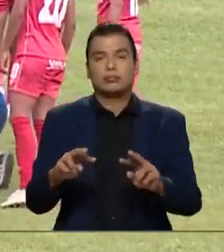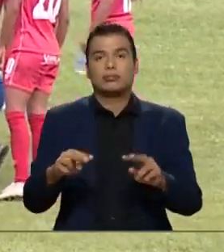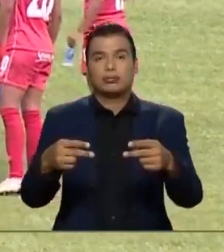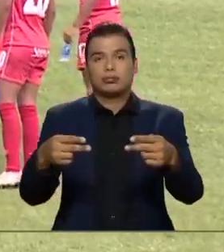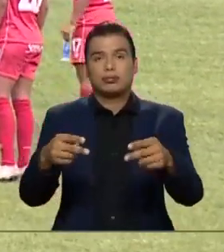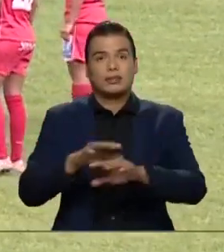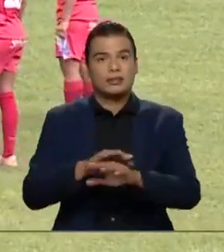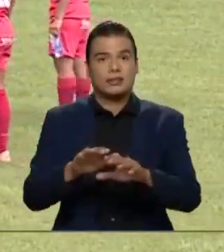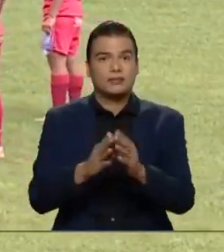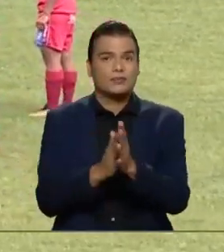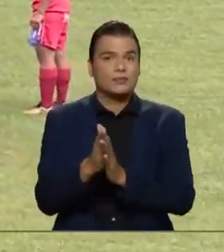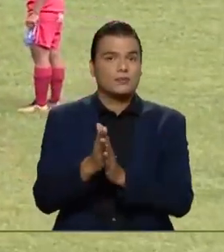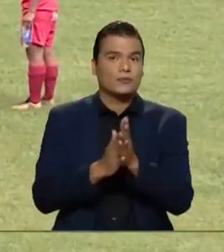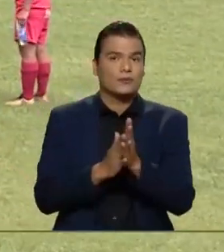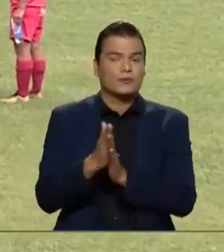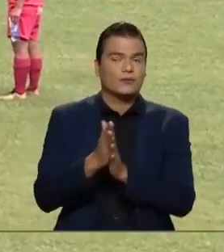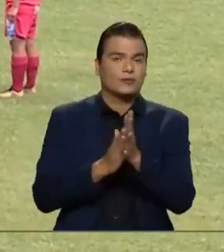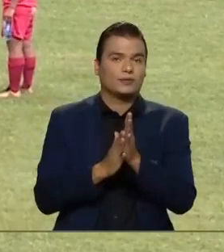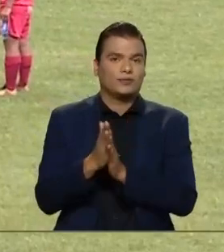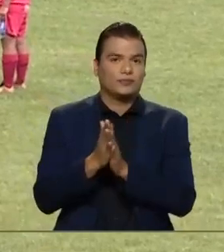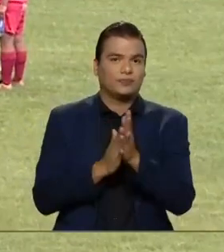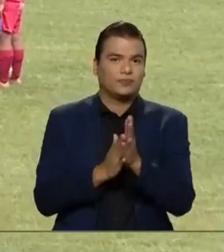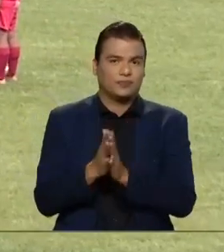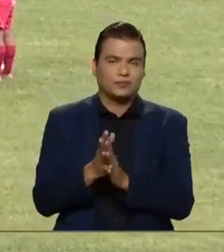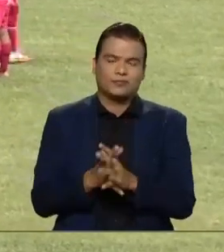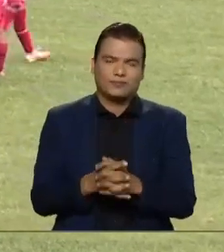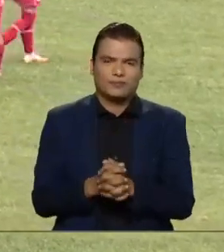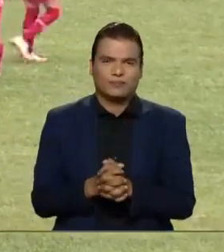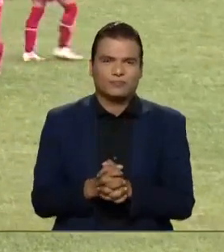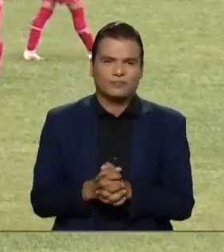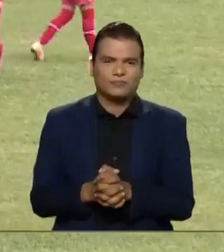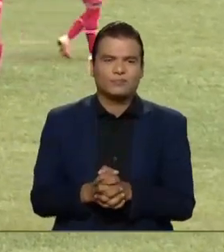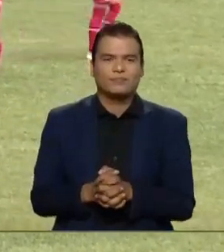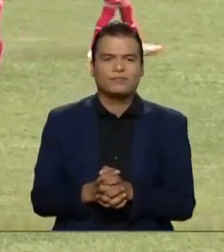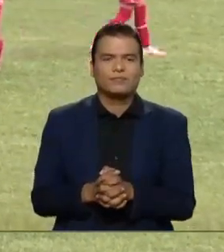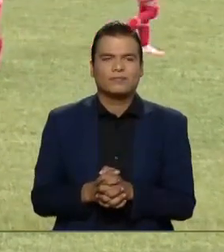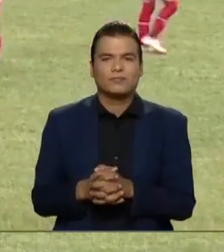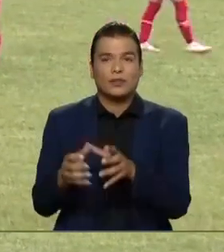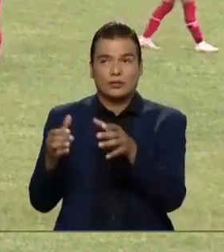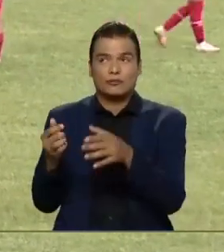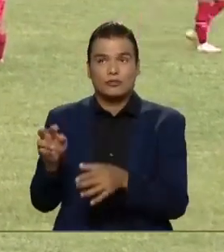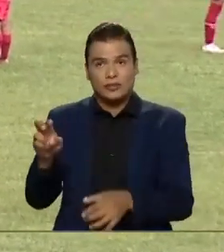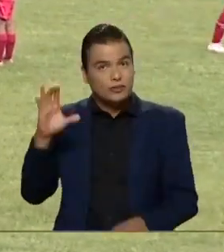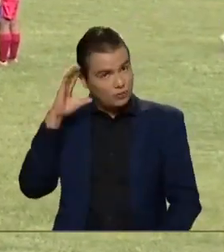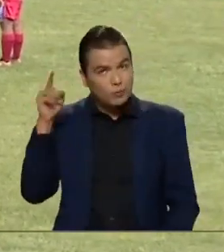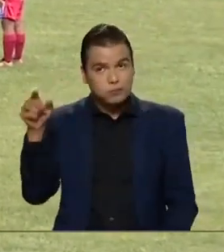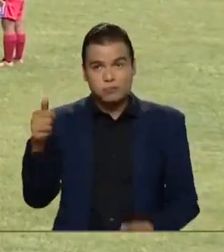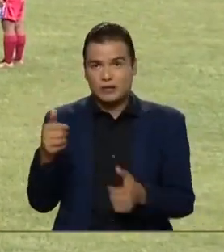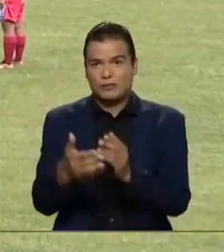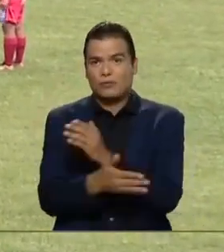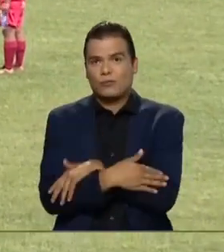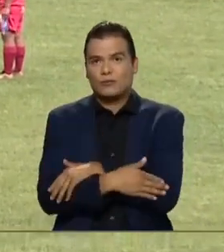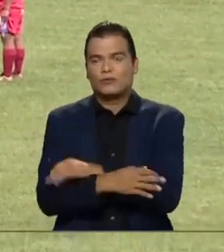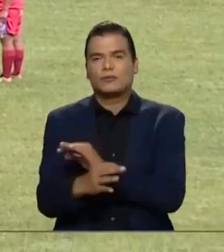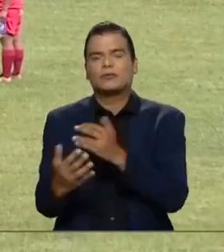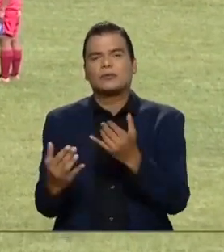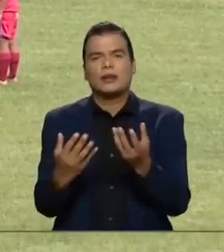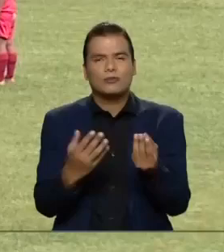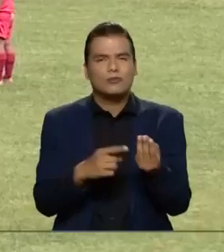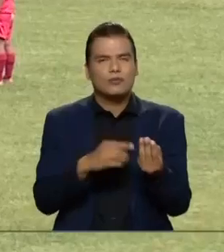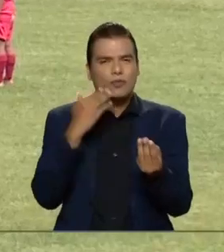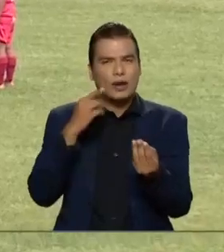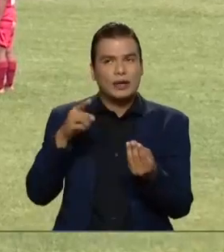de las jugadoras del América y del Cali en la Copa Libertadores de América. A propósito, gerente, para hablar un poco también de esas chicas que